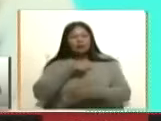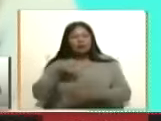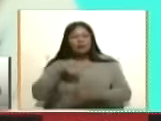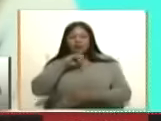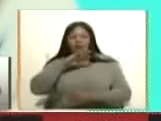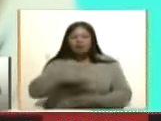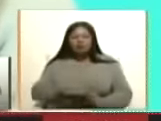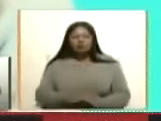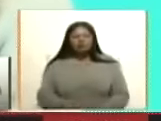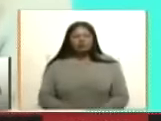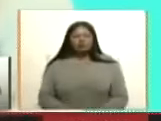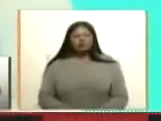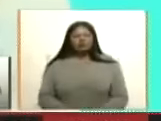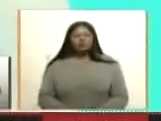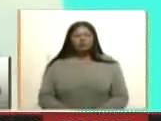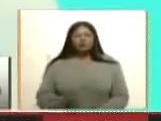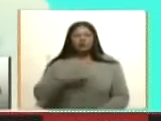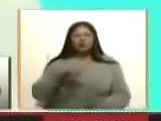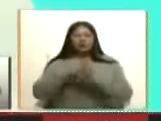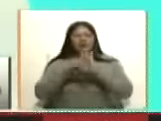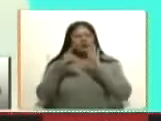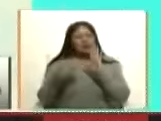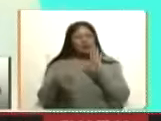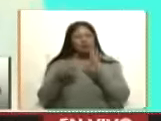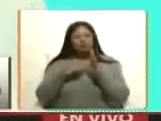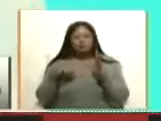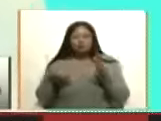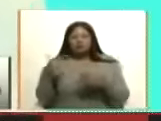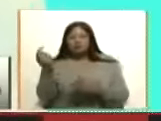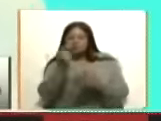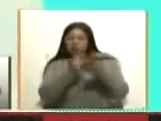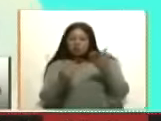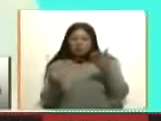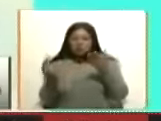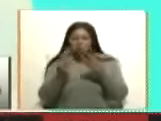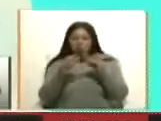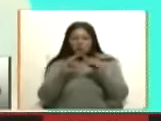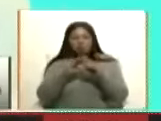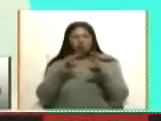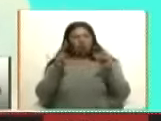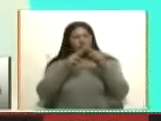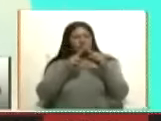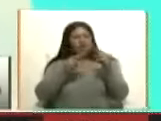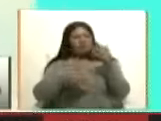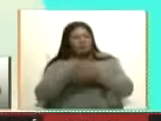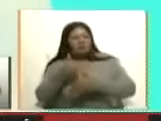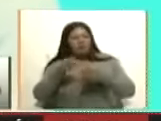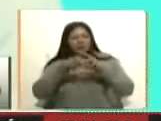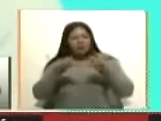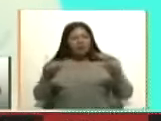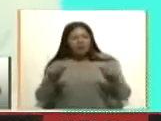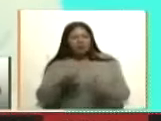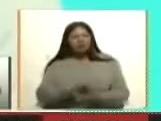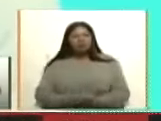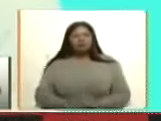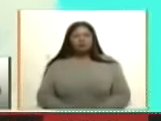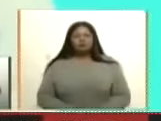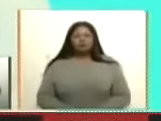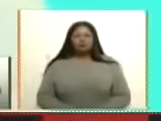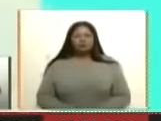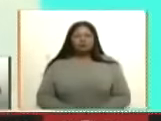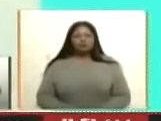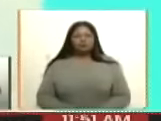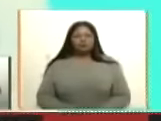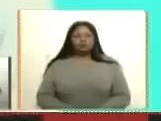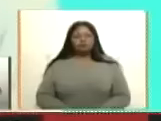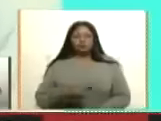historia sobre nuestros derechos sobre nuestra nuestra geografía sobre nuestro territorio sobre nuestra integridad ha ganado la